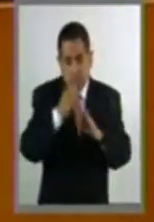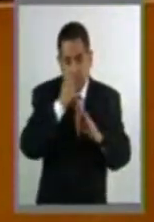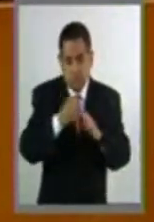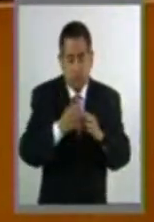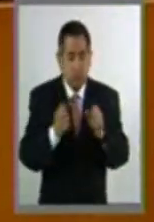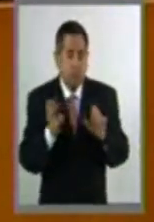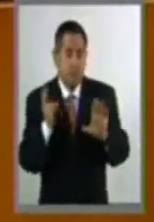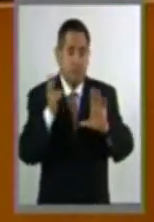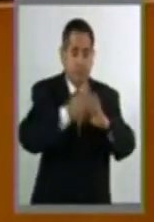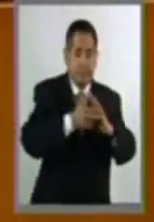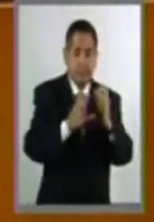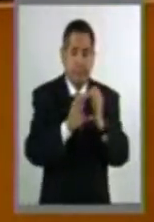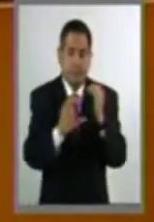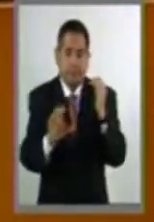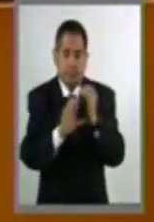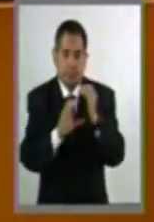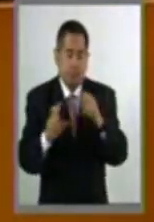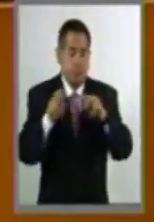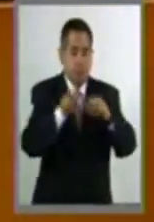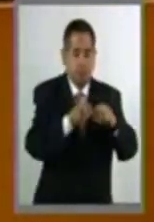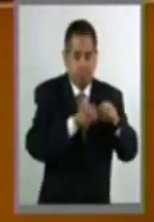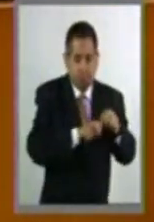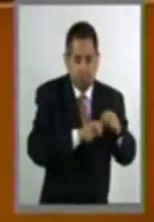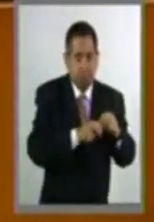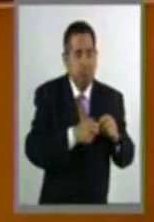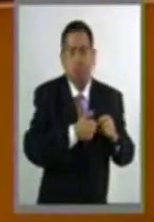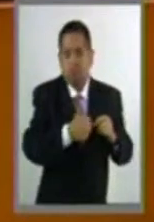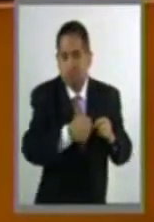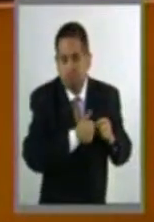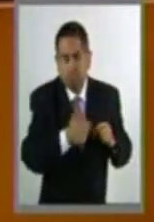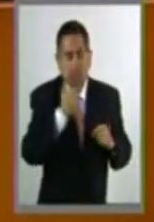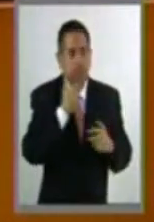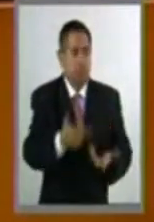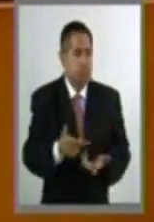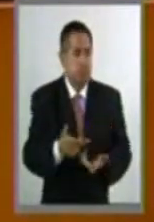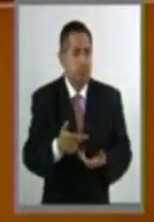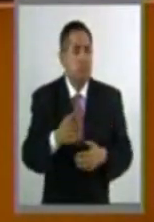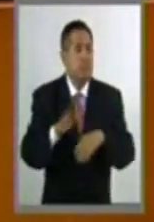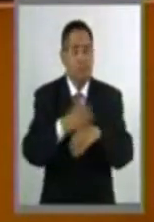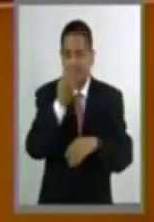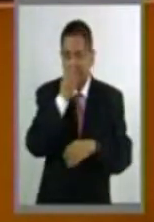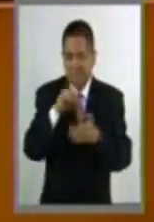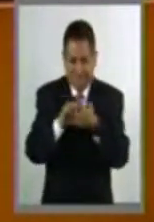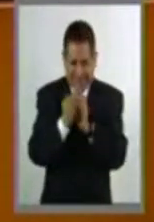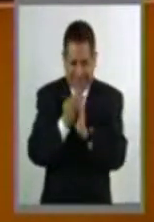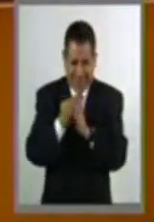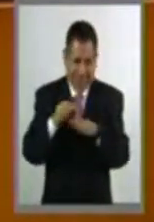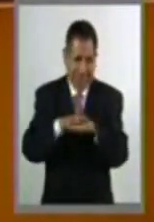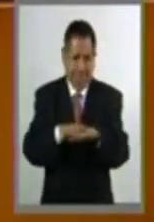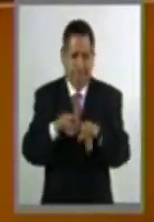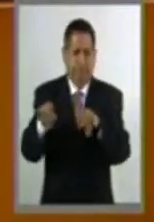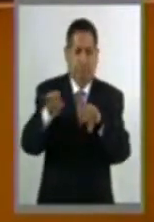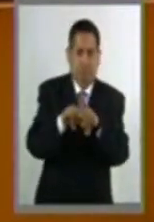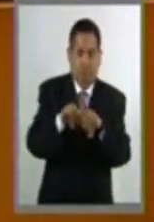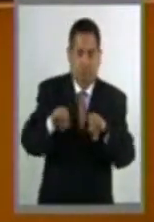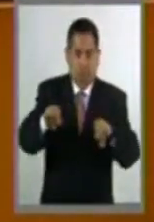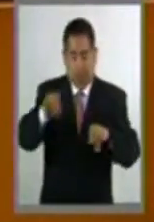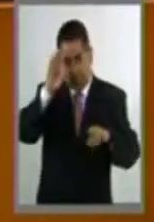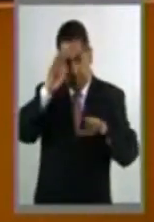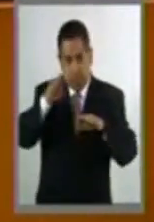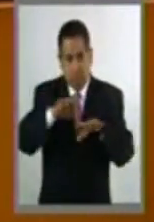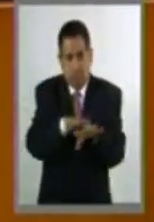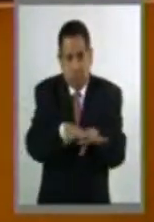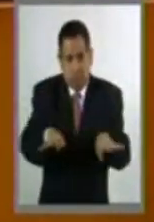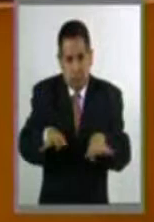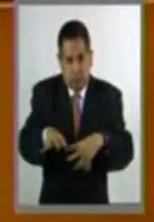educativos, excesivas cargas vehiculares en las inmediaciones de los planteles, invasión de espacios peatonales